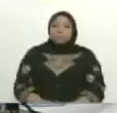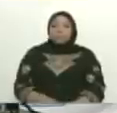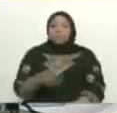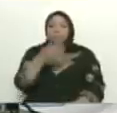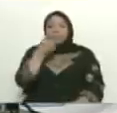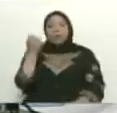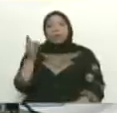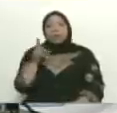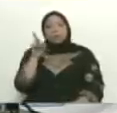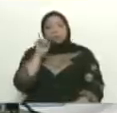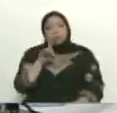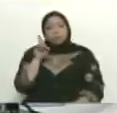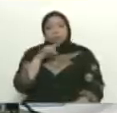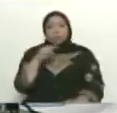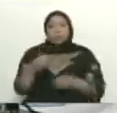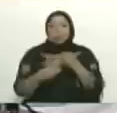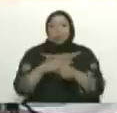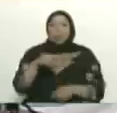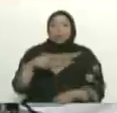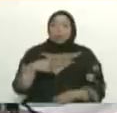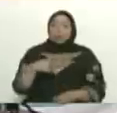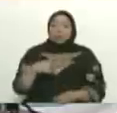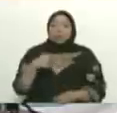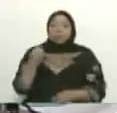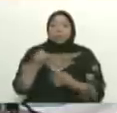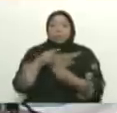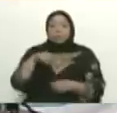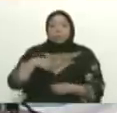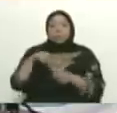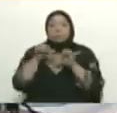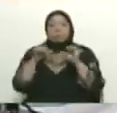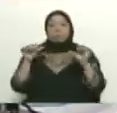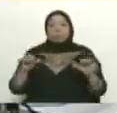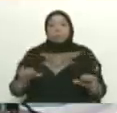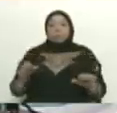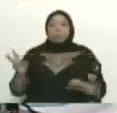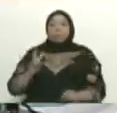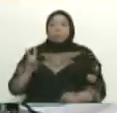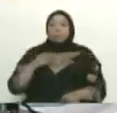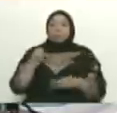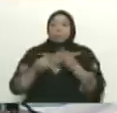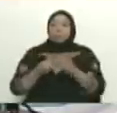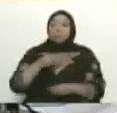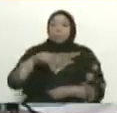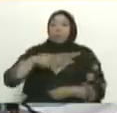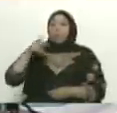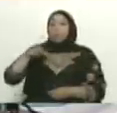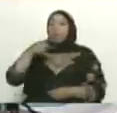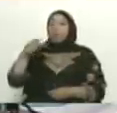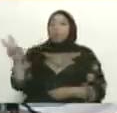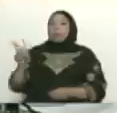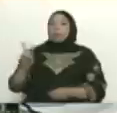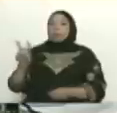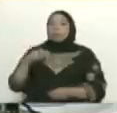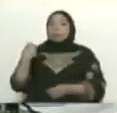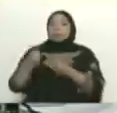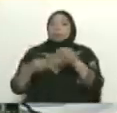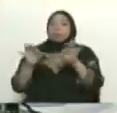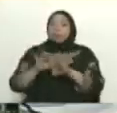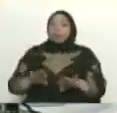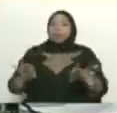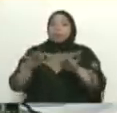y es lamentable, la verdadera tara del sistema electoral venezolano es un sector de la política de Venezuela que